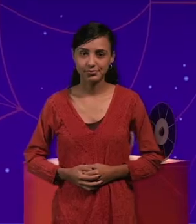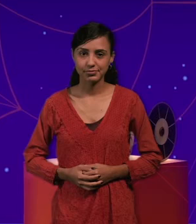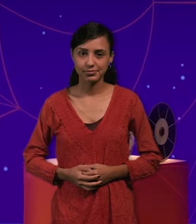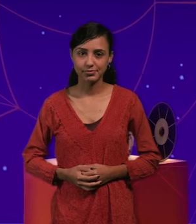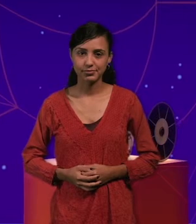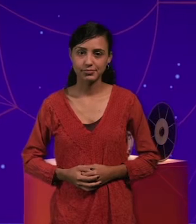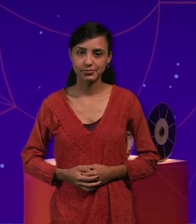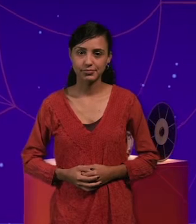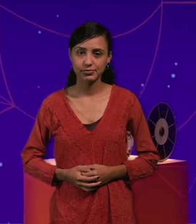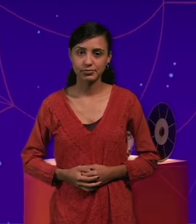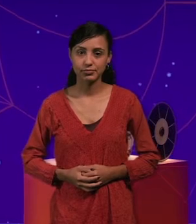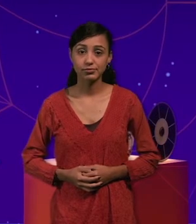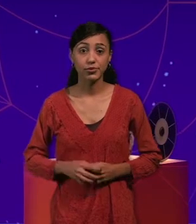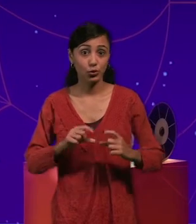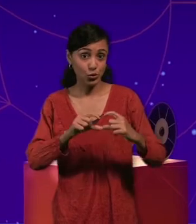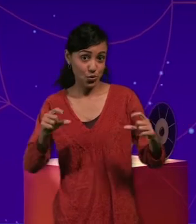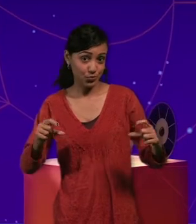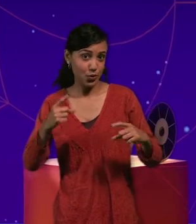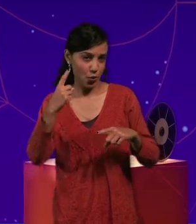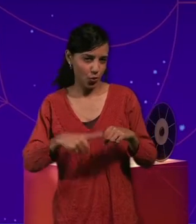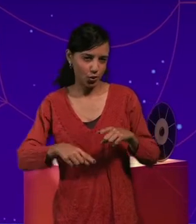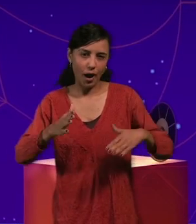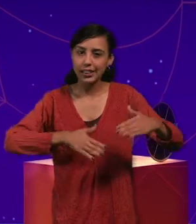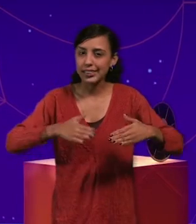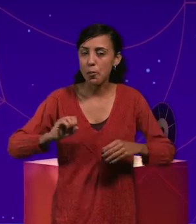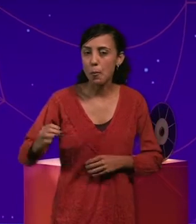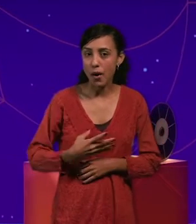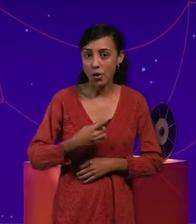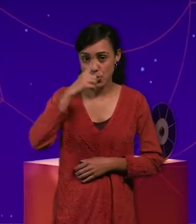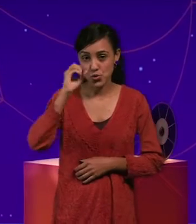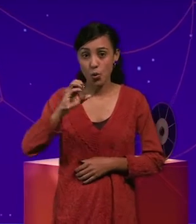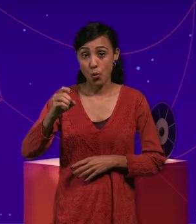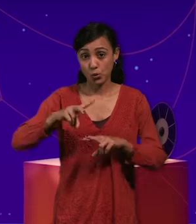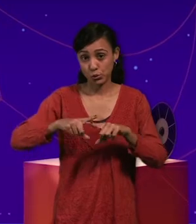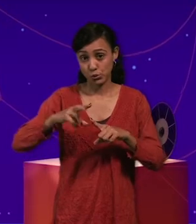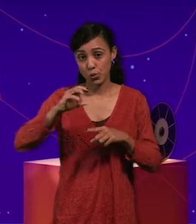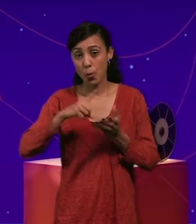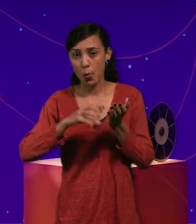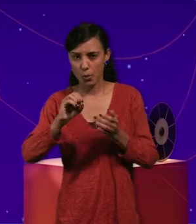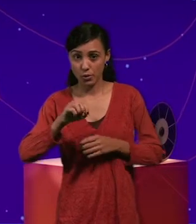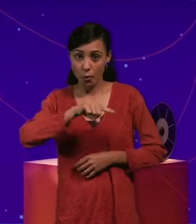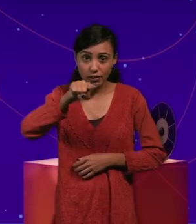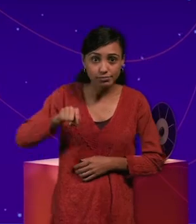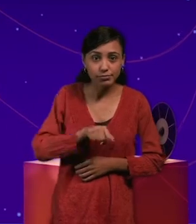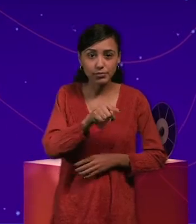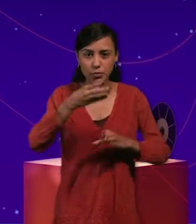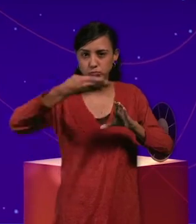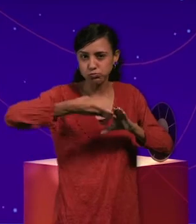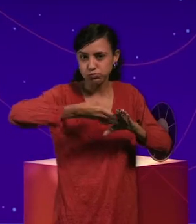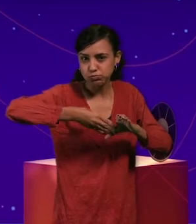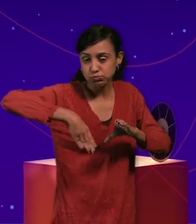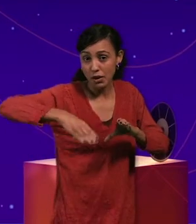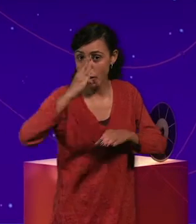Acá tenemos el zootropo o tambor mágico. El zootropo, como pueden ver, es un cilindro perforado